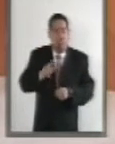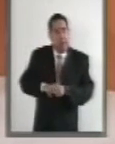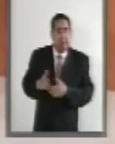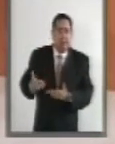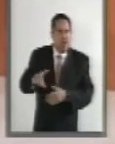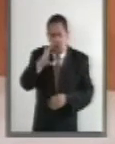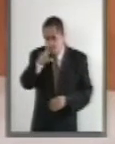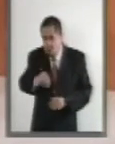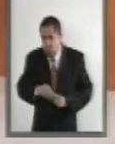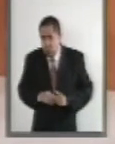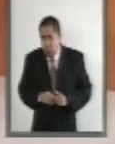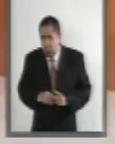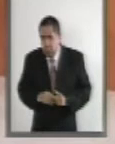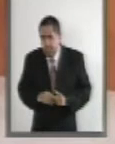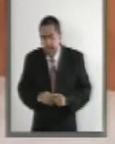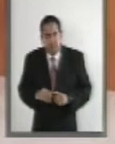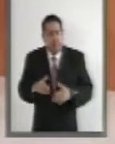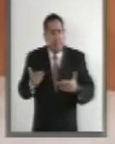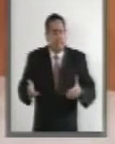que de estos